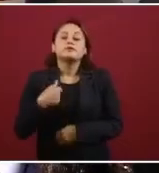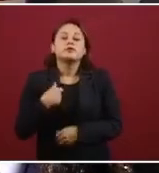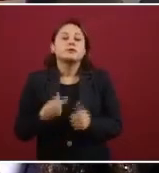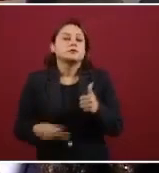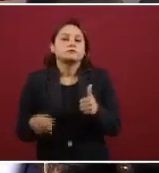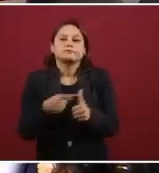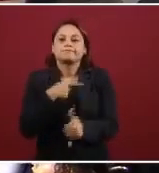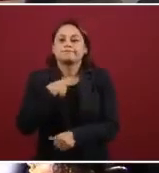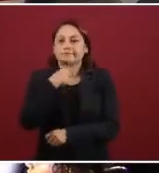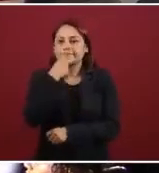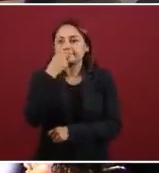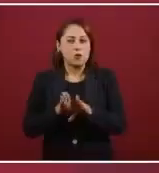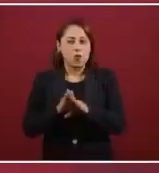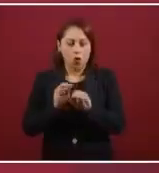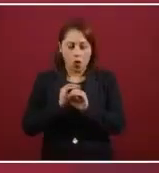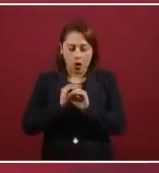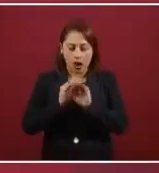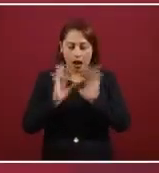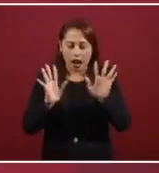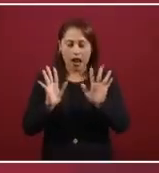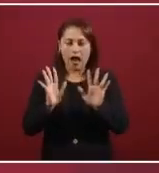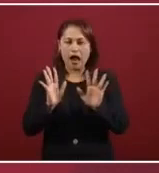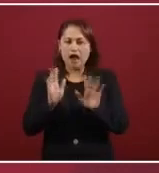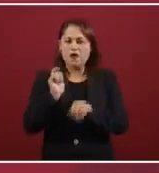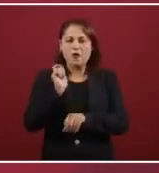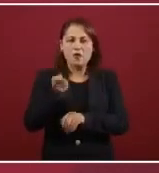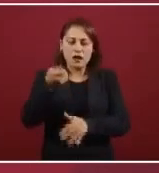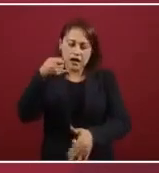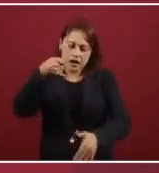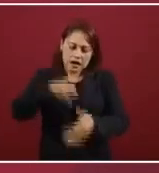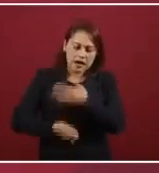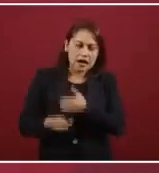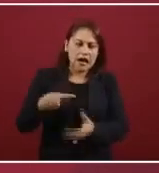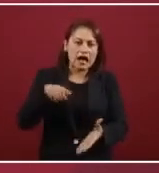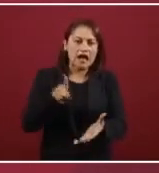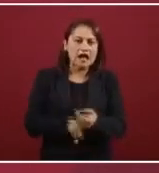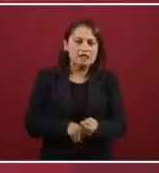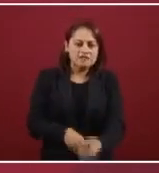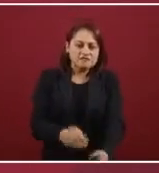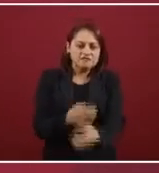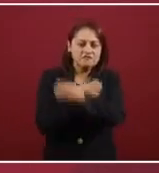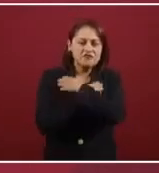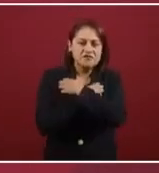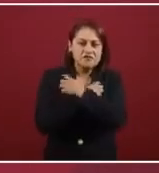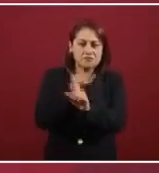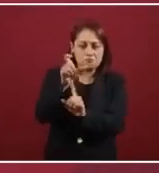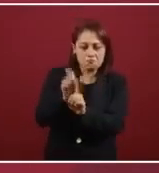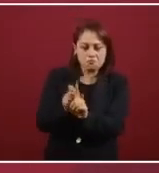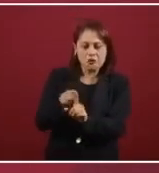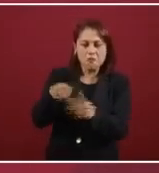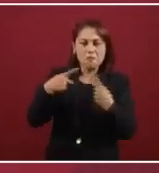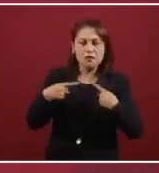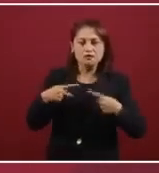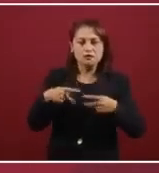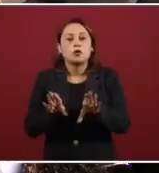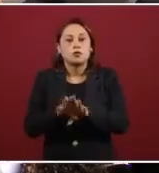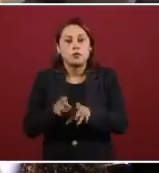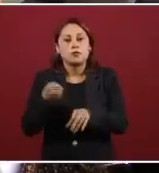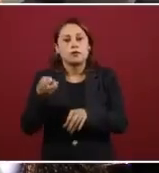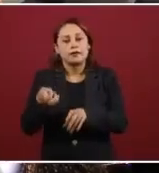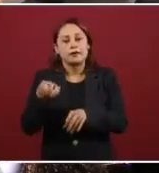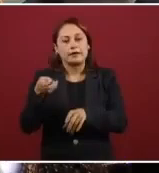la directora de notimex sanjuana martínez acusó que el líder sindical de la agencia gastaba una gran fortuna en viáticos